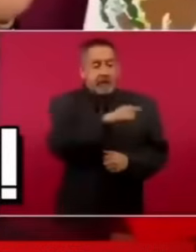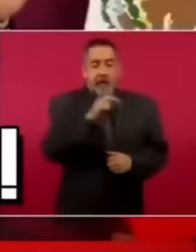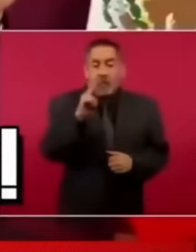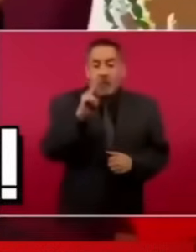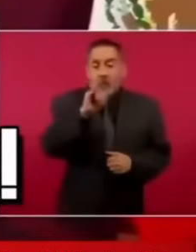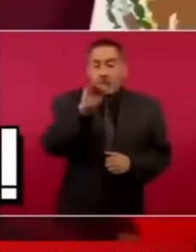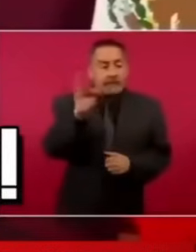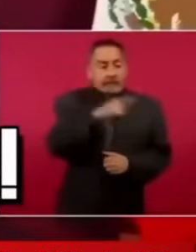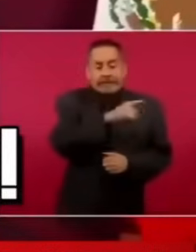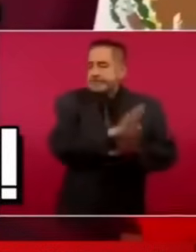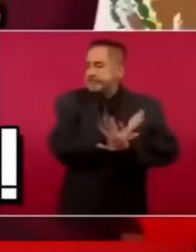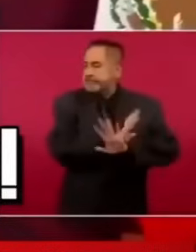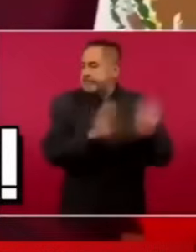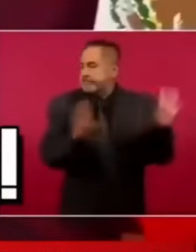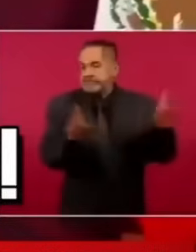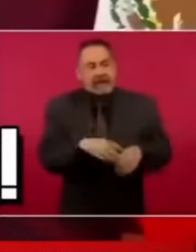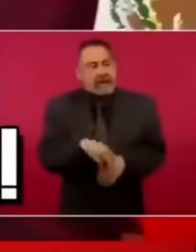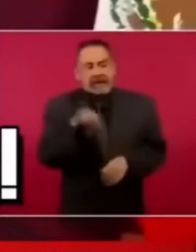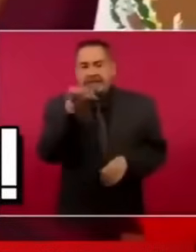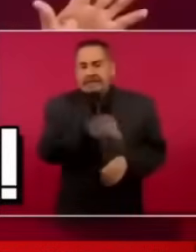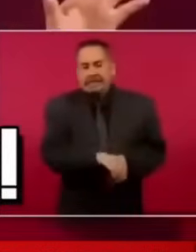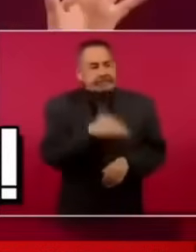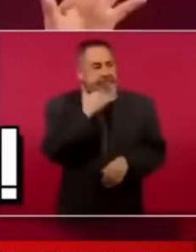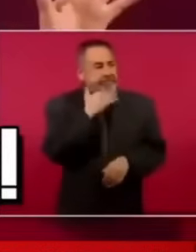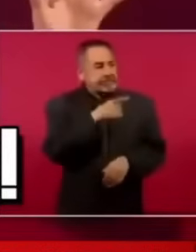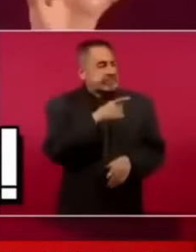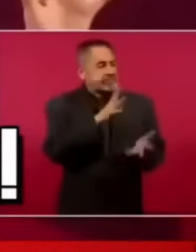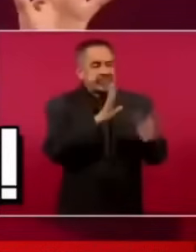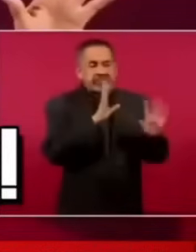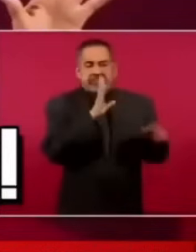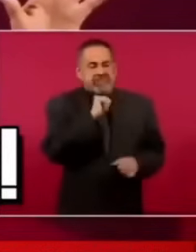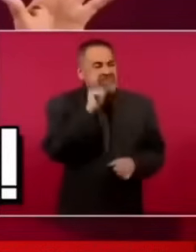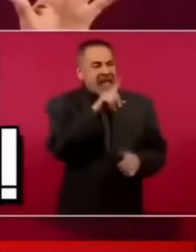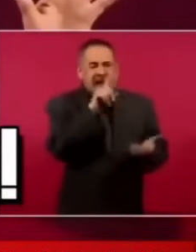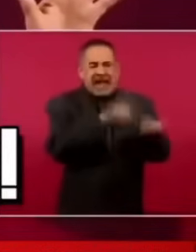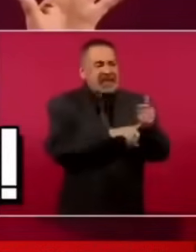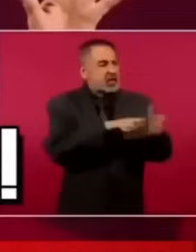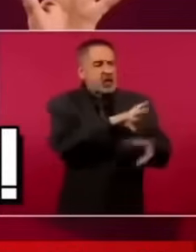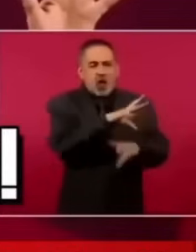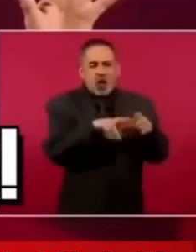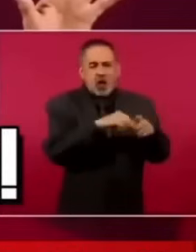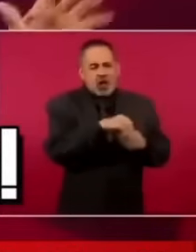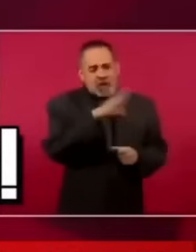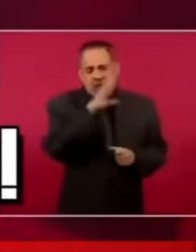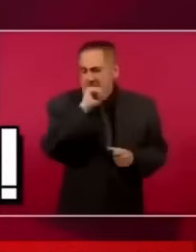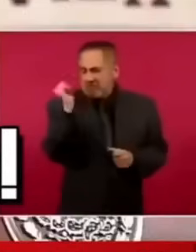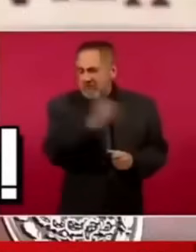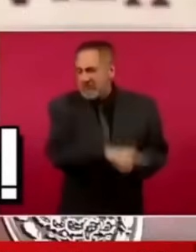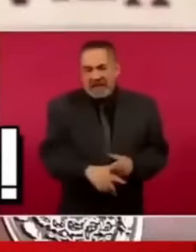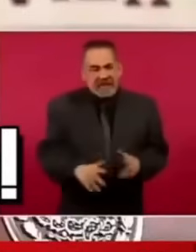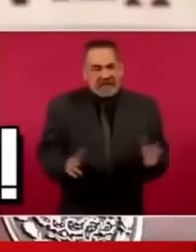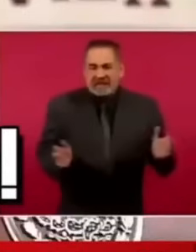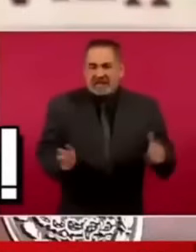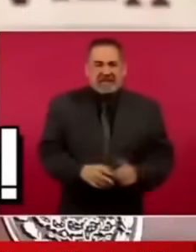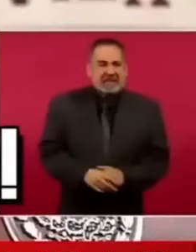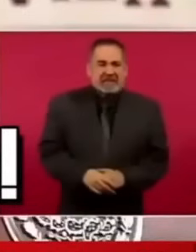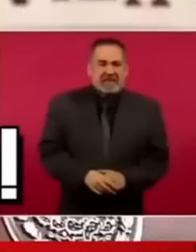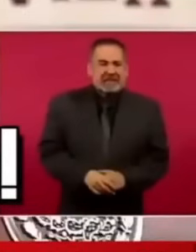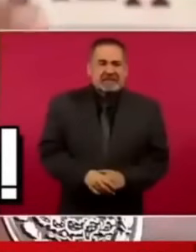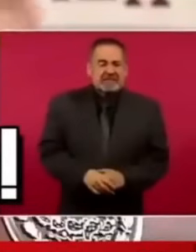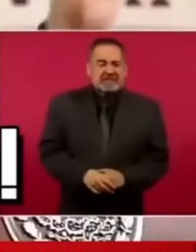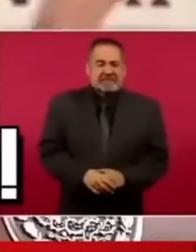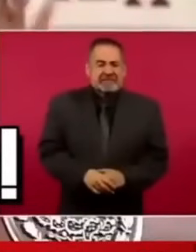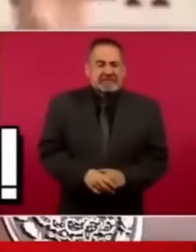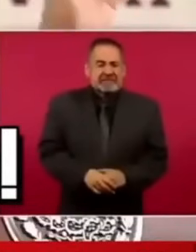Nación. Asegura que esta Suprema Corte está completamente podrida y que es necesario y es urgente